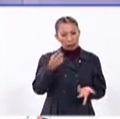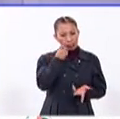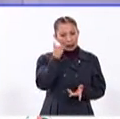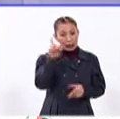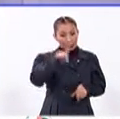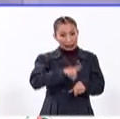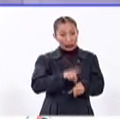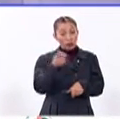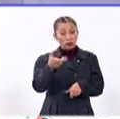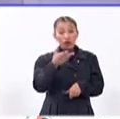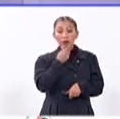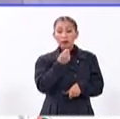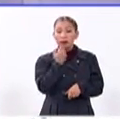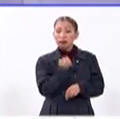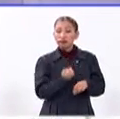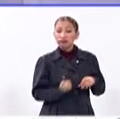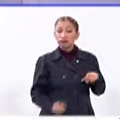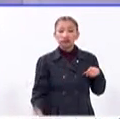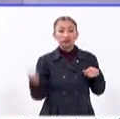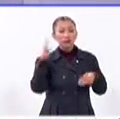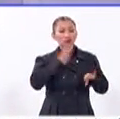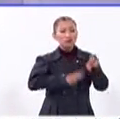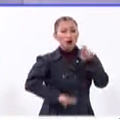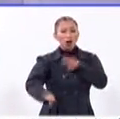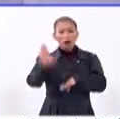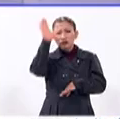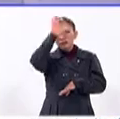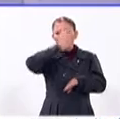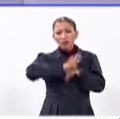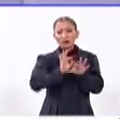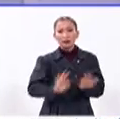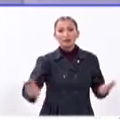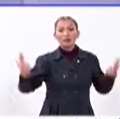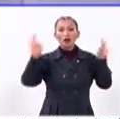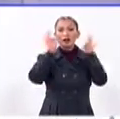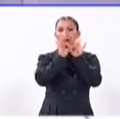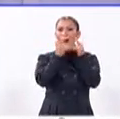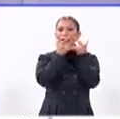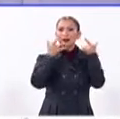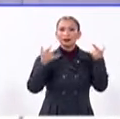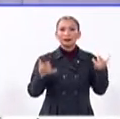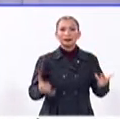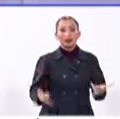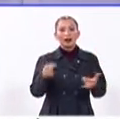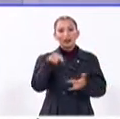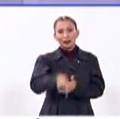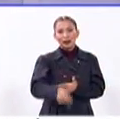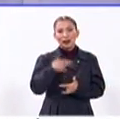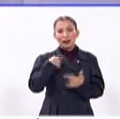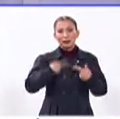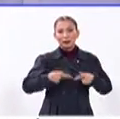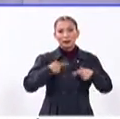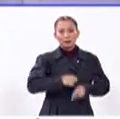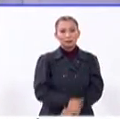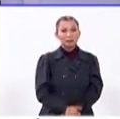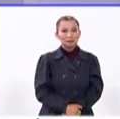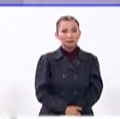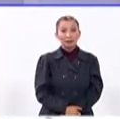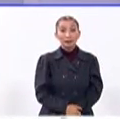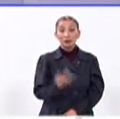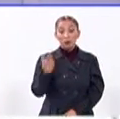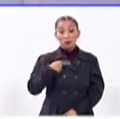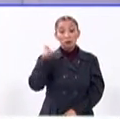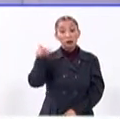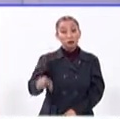es el día, de uno de los científicos, de uno de los biólogos más trascendentales en la historia de nuestra humanidad. Así es, Omar,